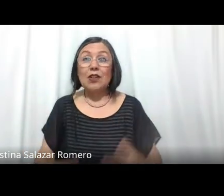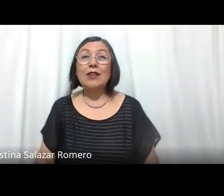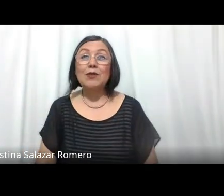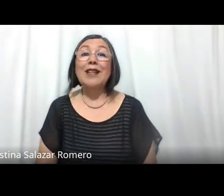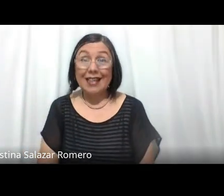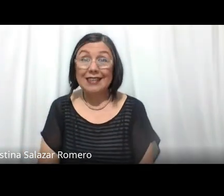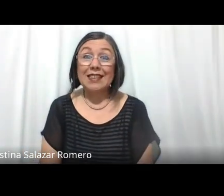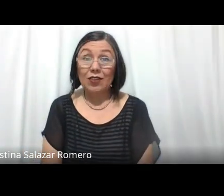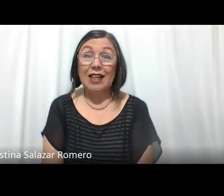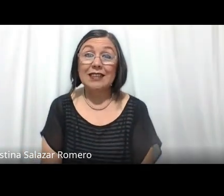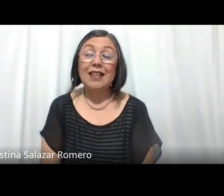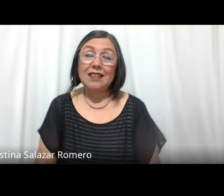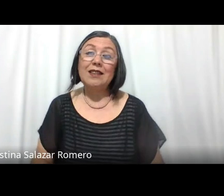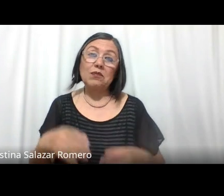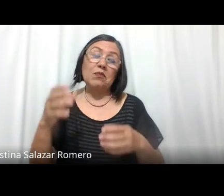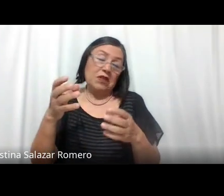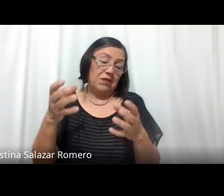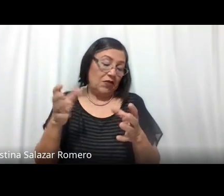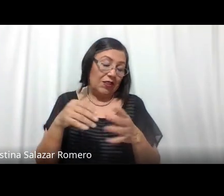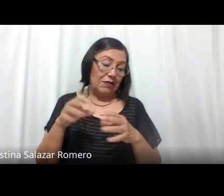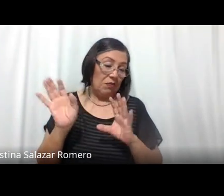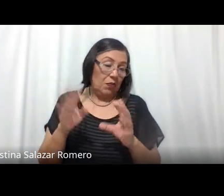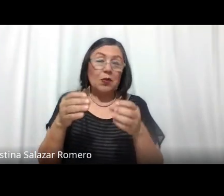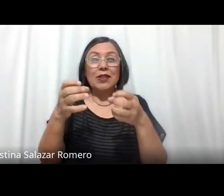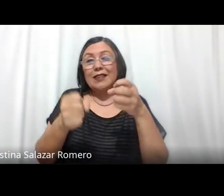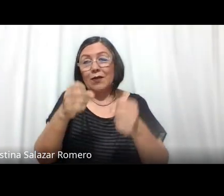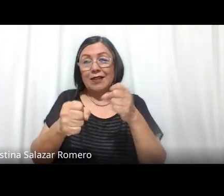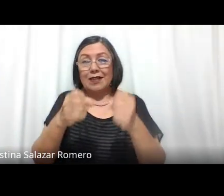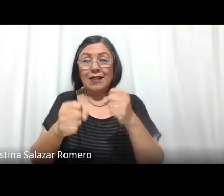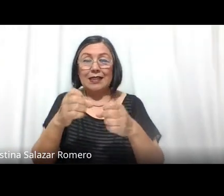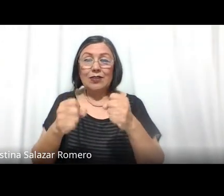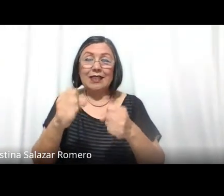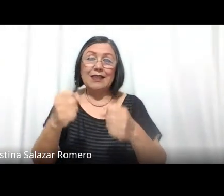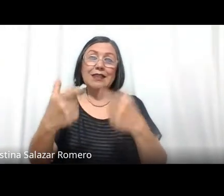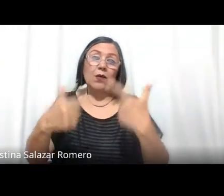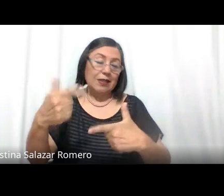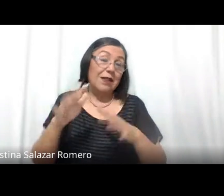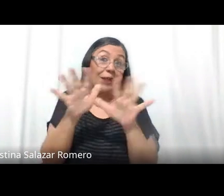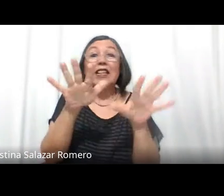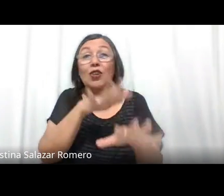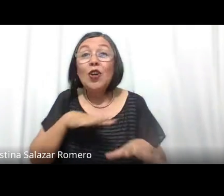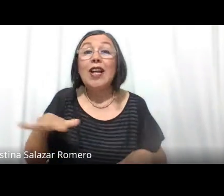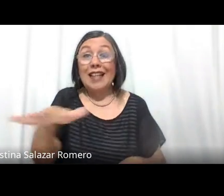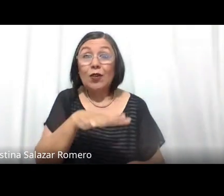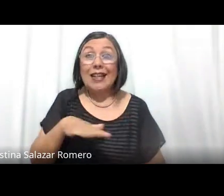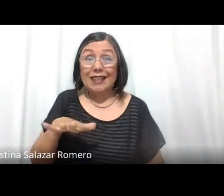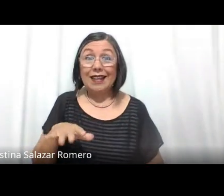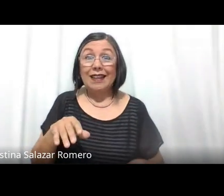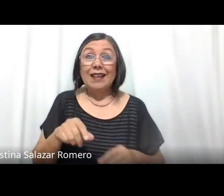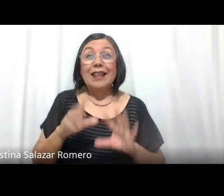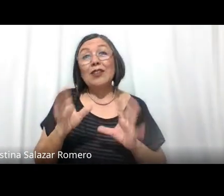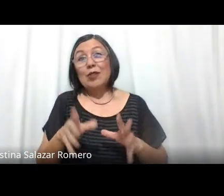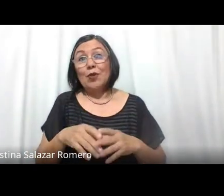señas encontramos variantes regionales, ¿sí? Entonces, puedo utilizar cualquiera de las dos señas, esta o esta, dependiendo la